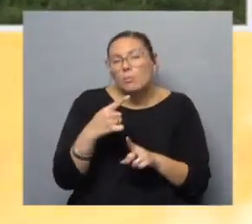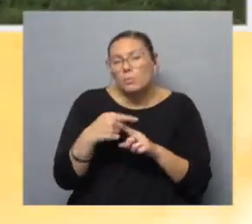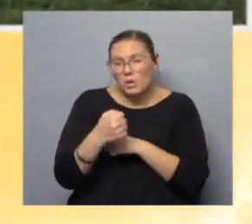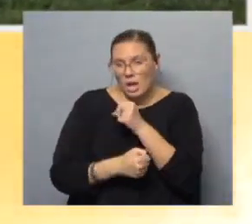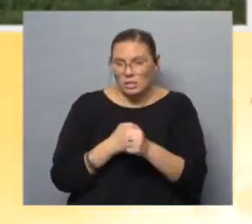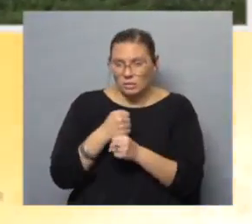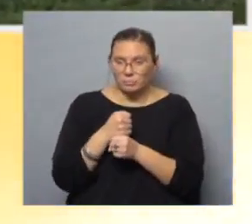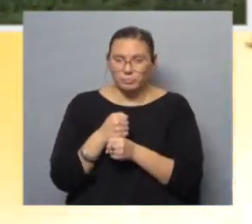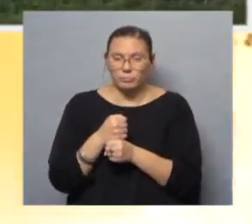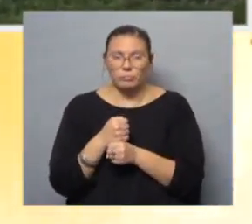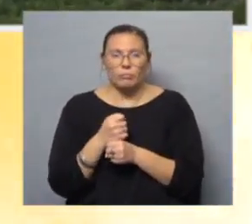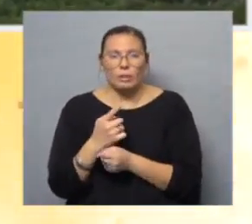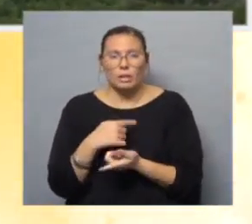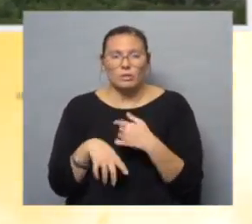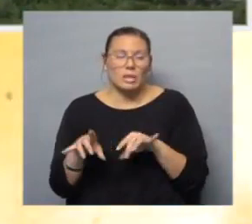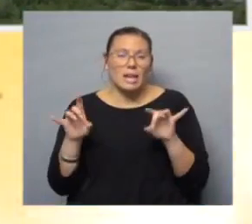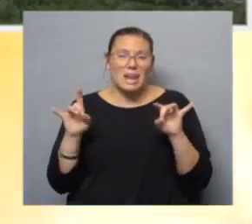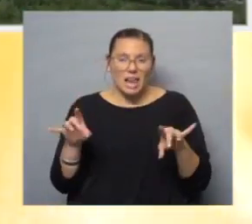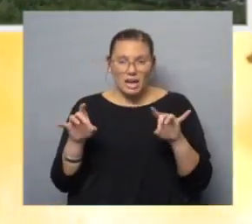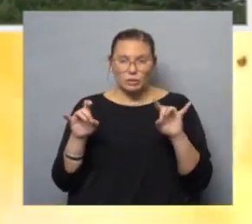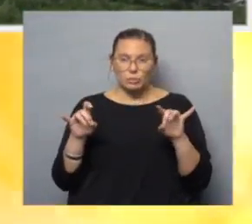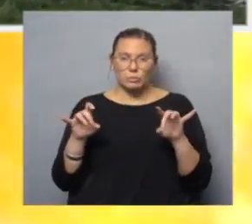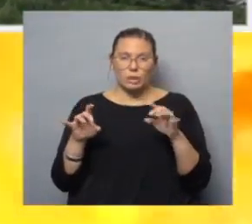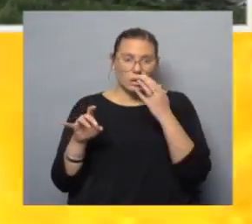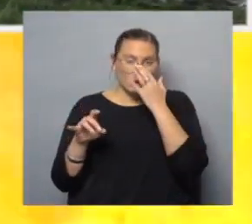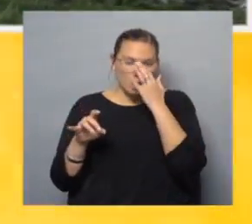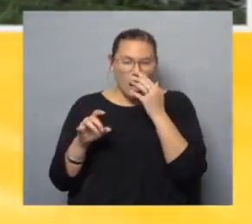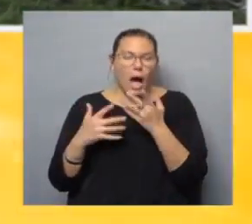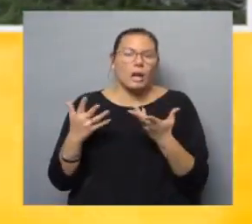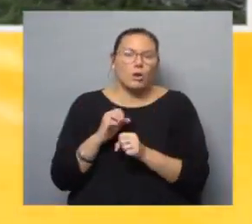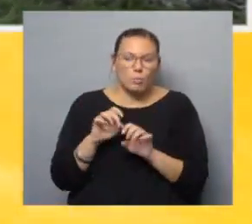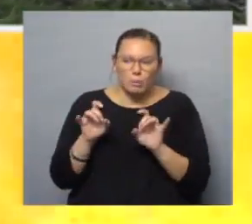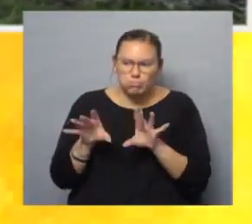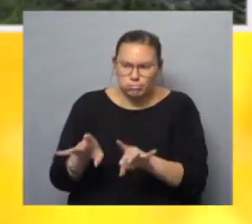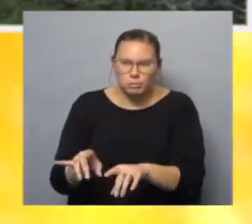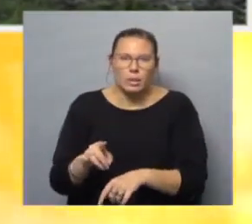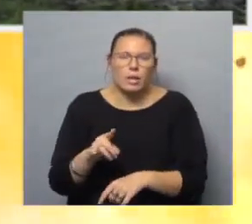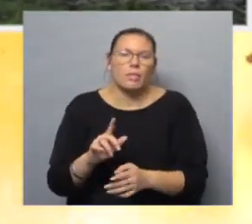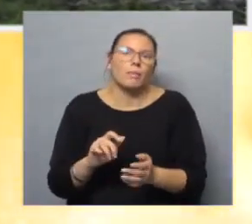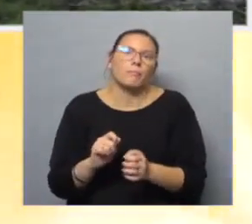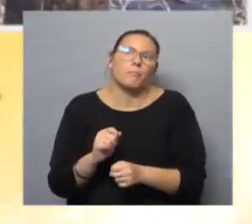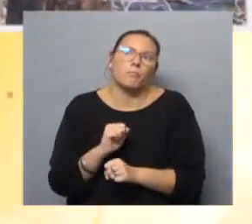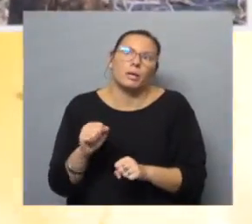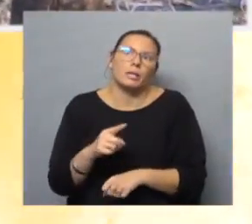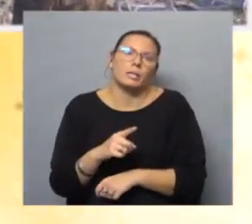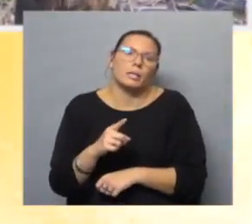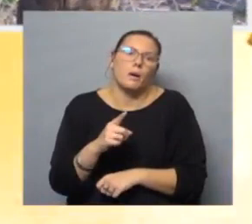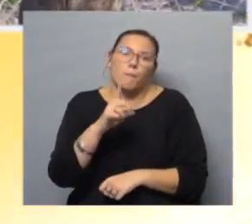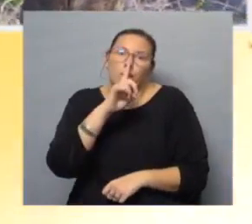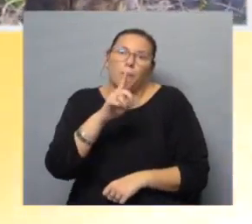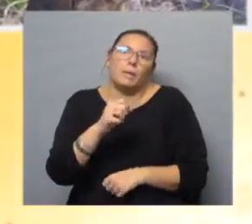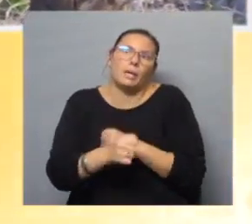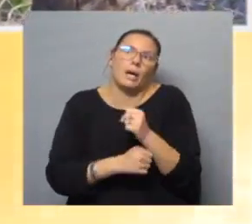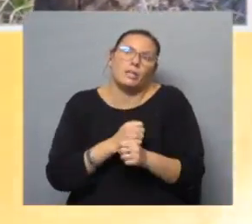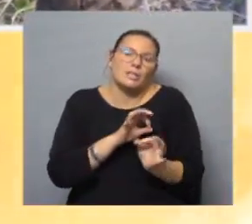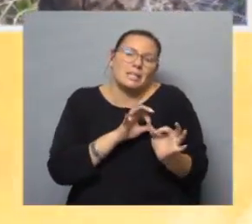y entonces en forma natural un contaminante que podría demorar cientos o miles de años en